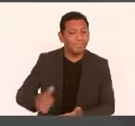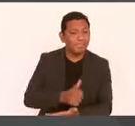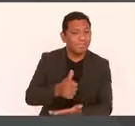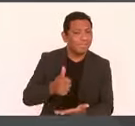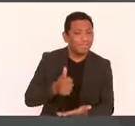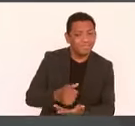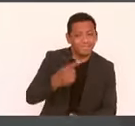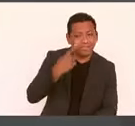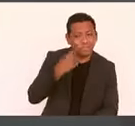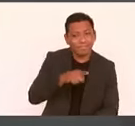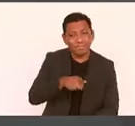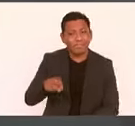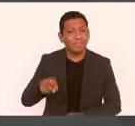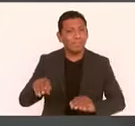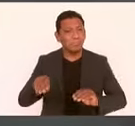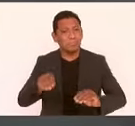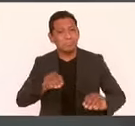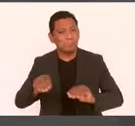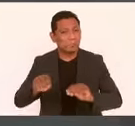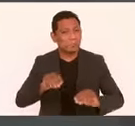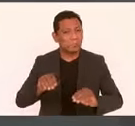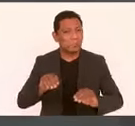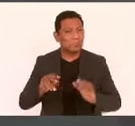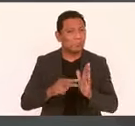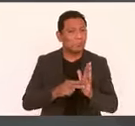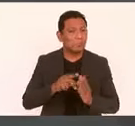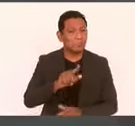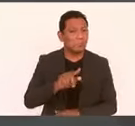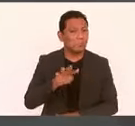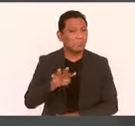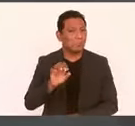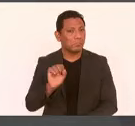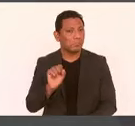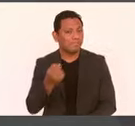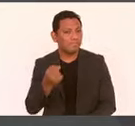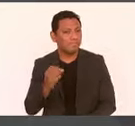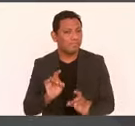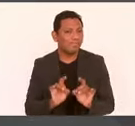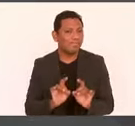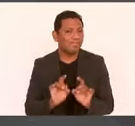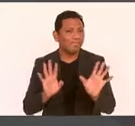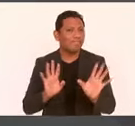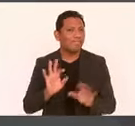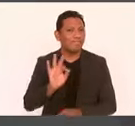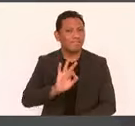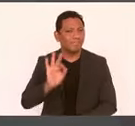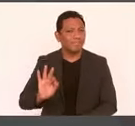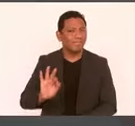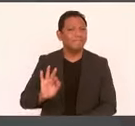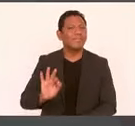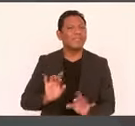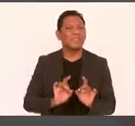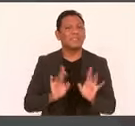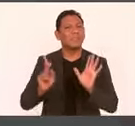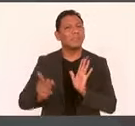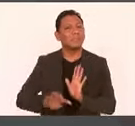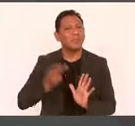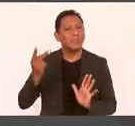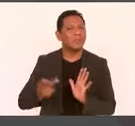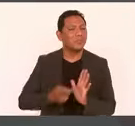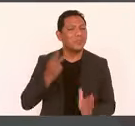ya más de un año del sismo del 2017, del 19 de septiembre, una fecha que ha golpeado dos veces a la Ciudad de